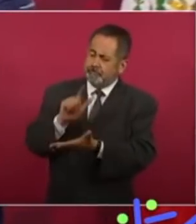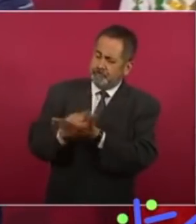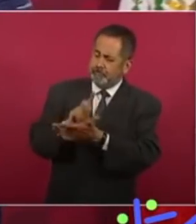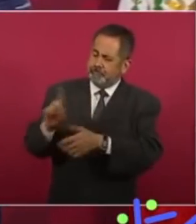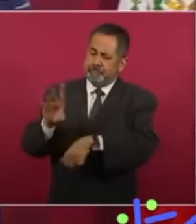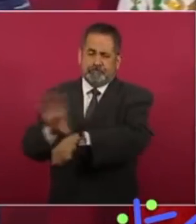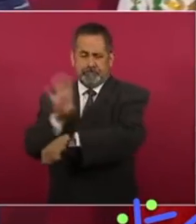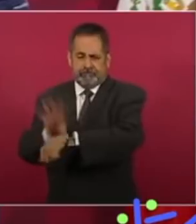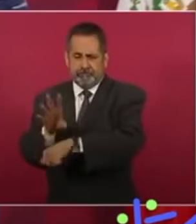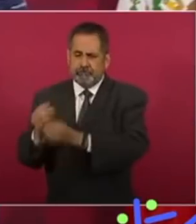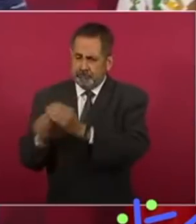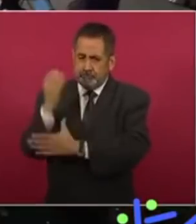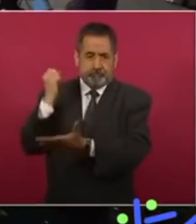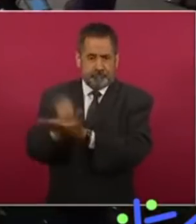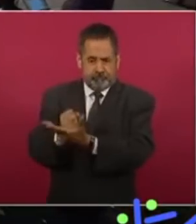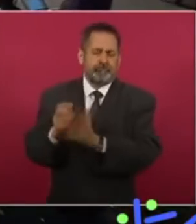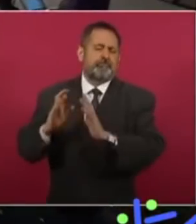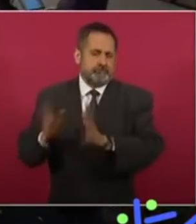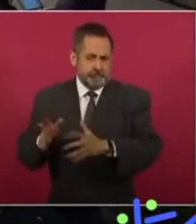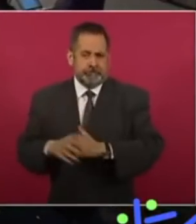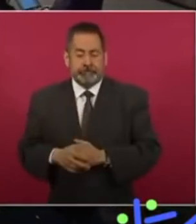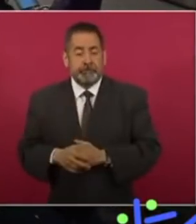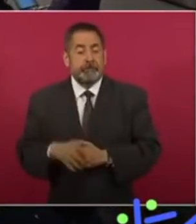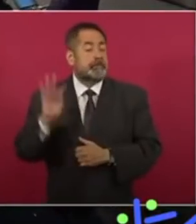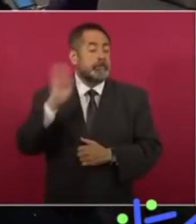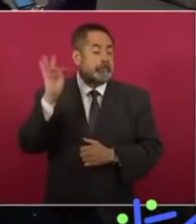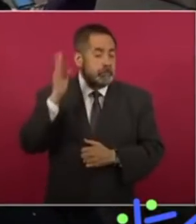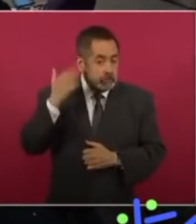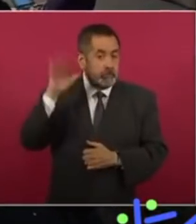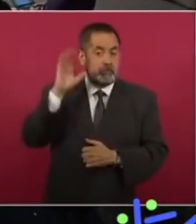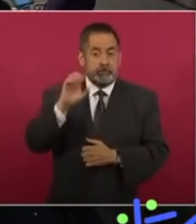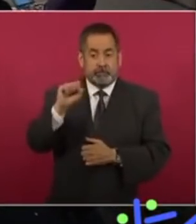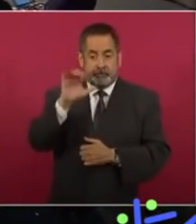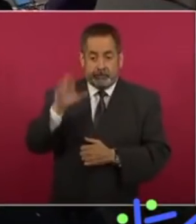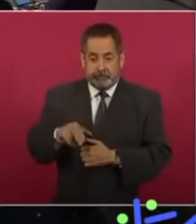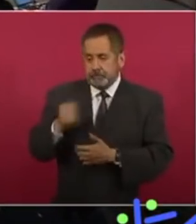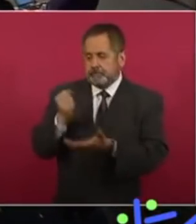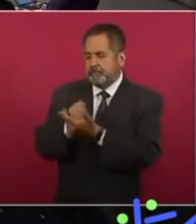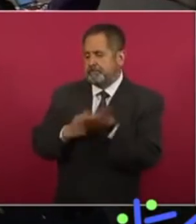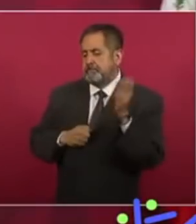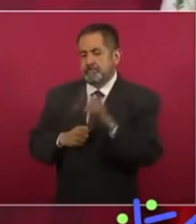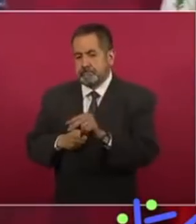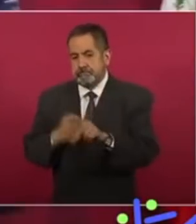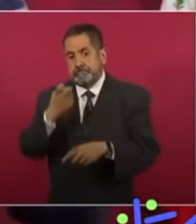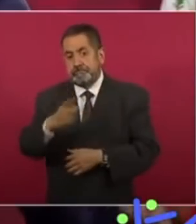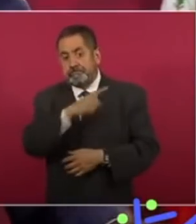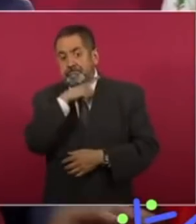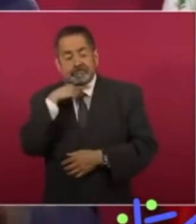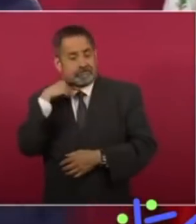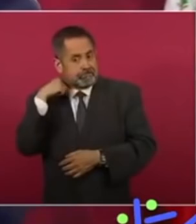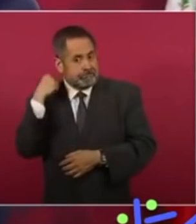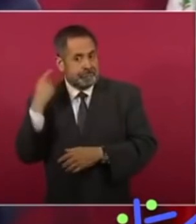La mala noticia es que los priistas, pues no se rebelaron. El presidente anunció que ellos lo que querían estaban extorsionando. Alito